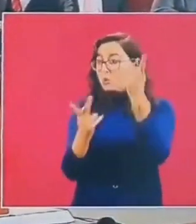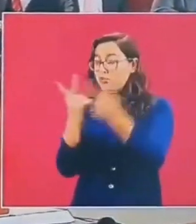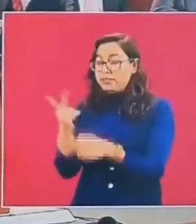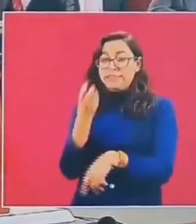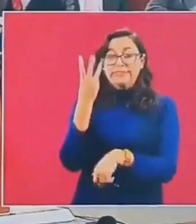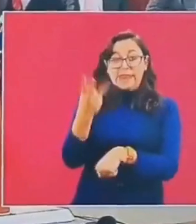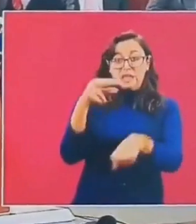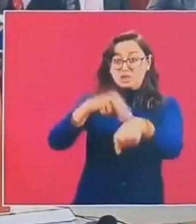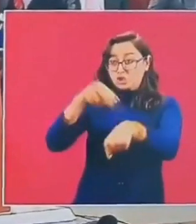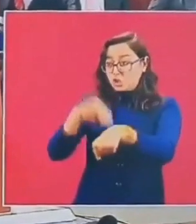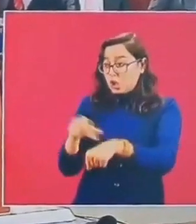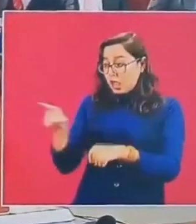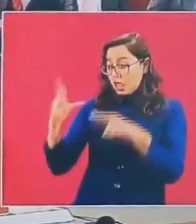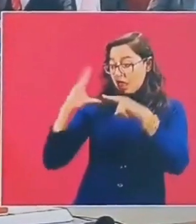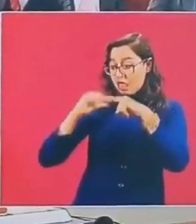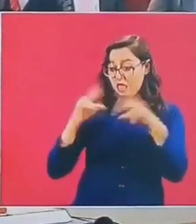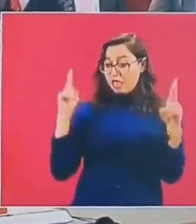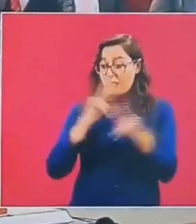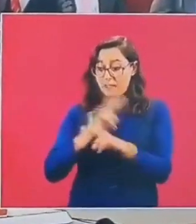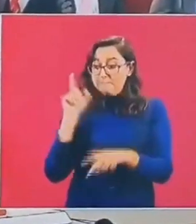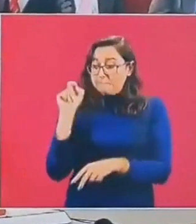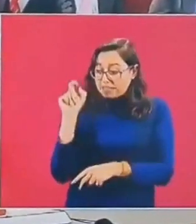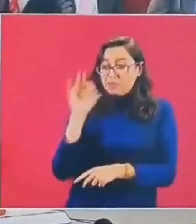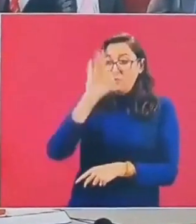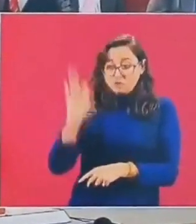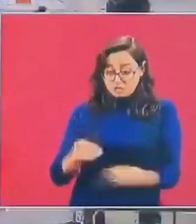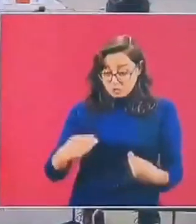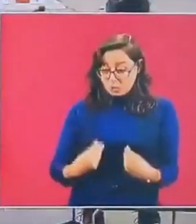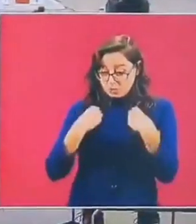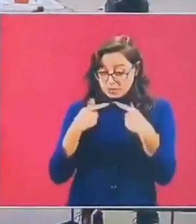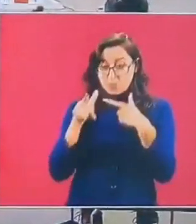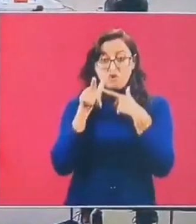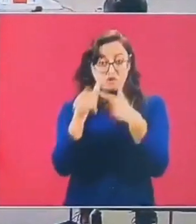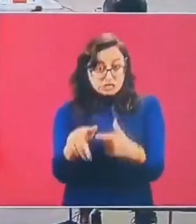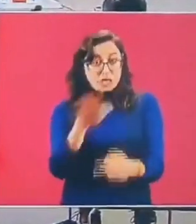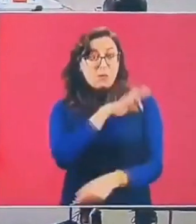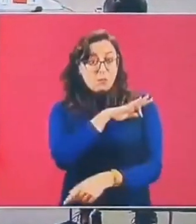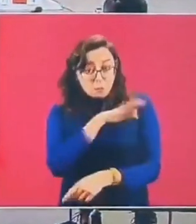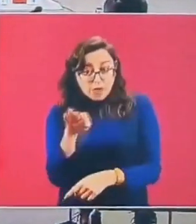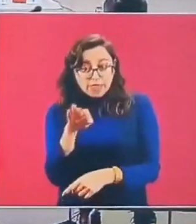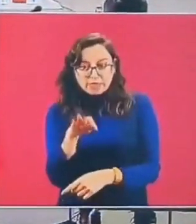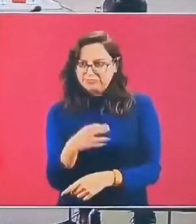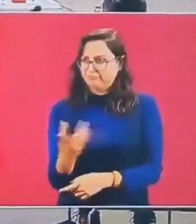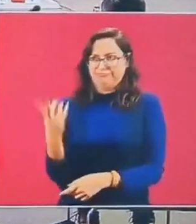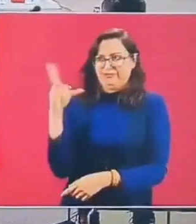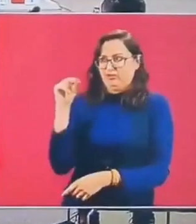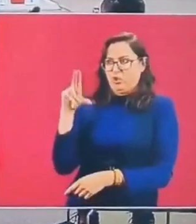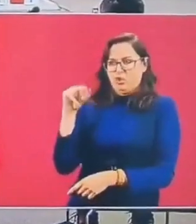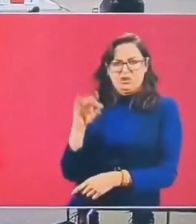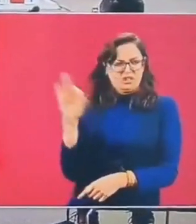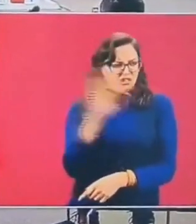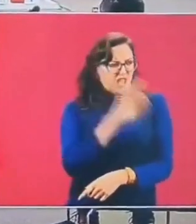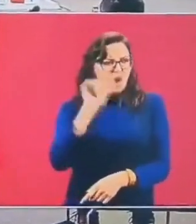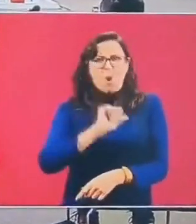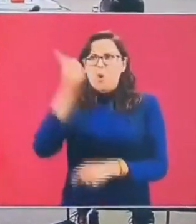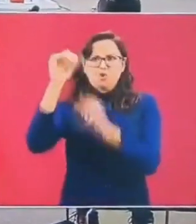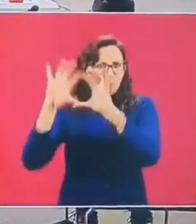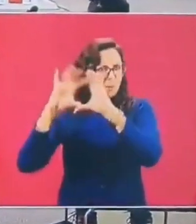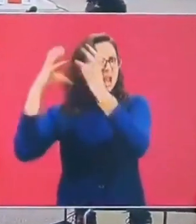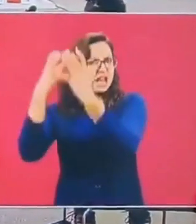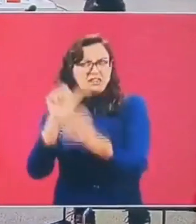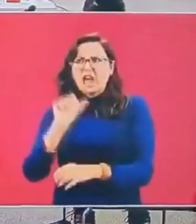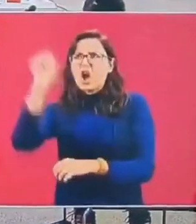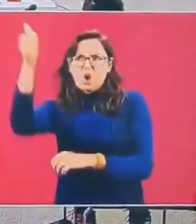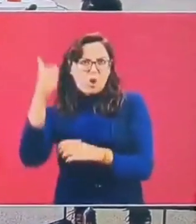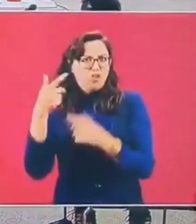de 20%. Todos respondieron no. Y el tercero me preguntó si era para un trabajo sobre organismos extraterrestres. Pero 3.000 personas